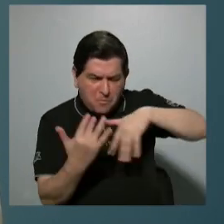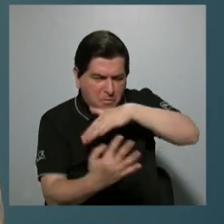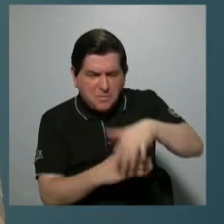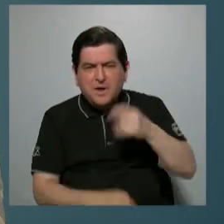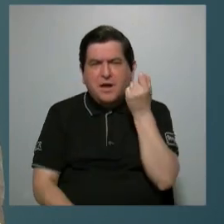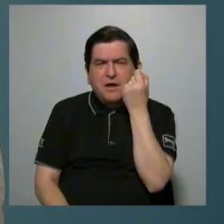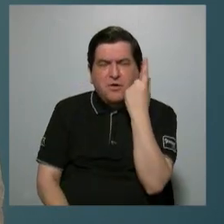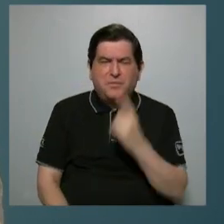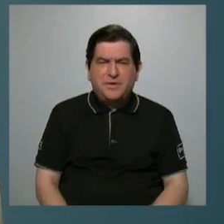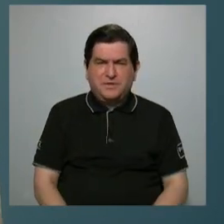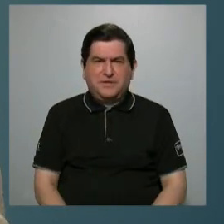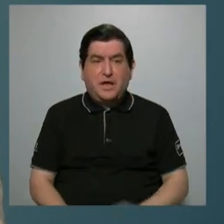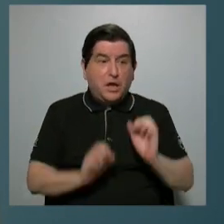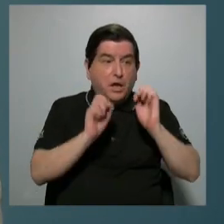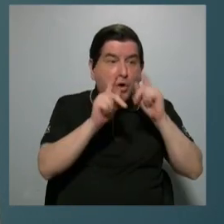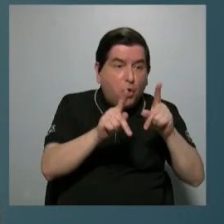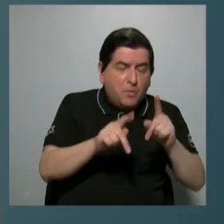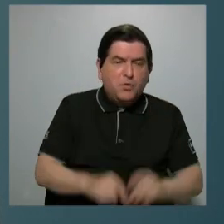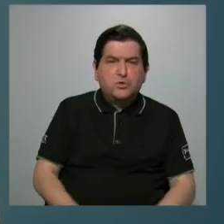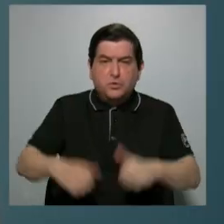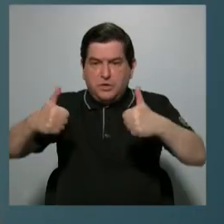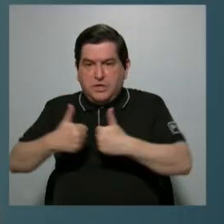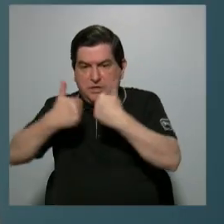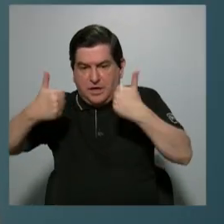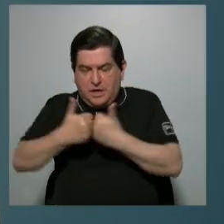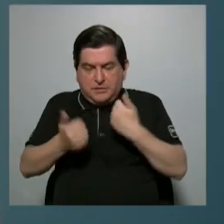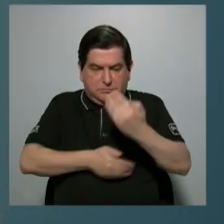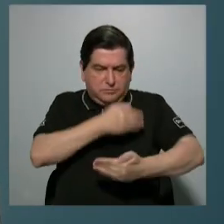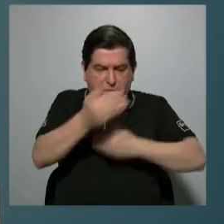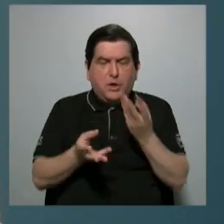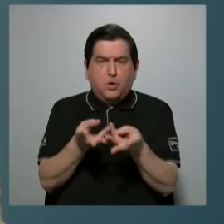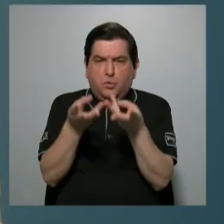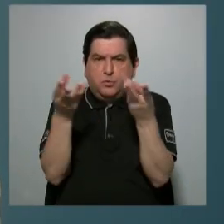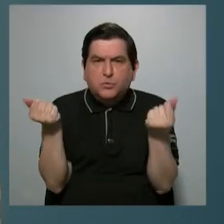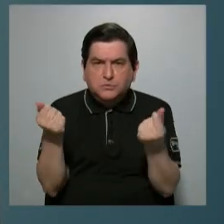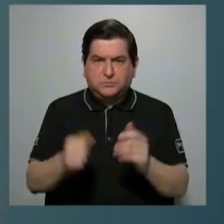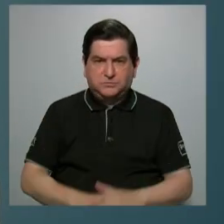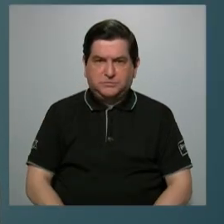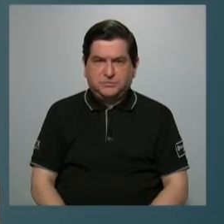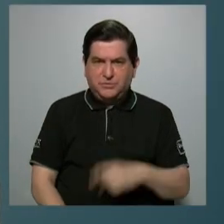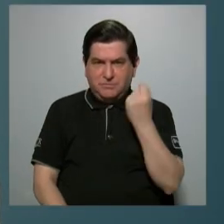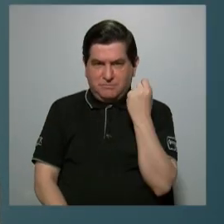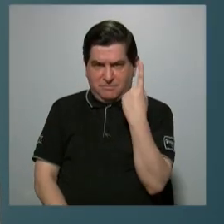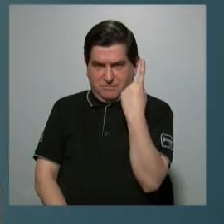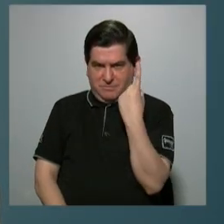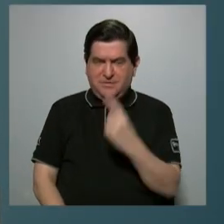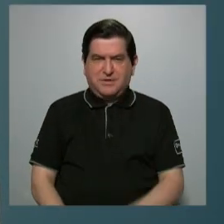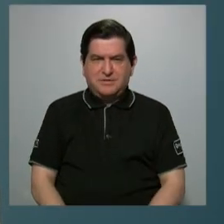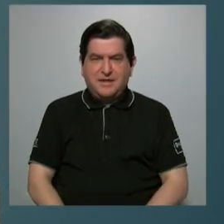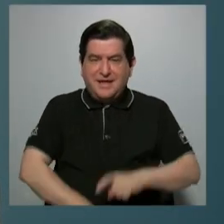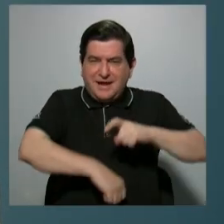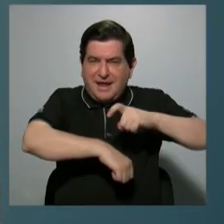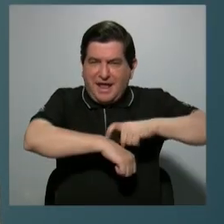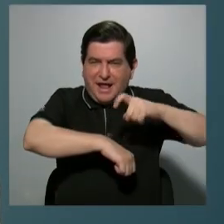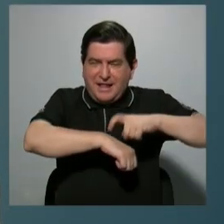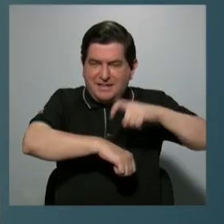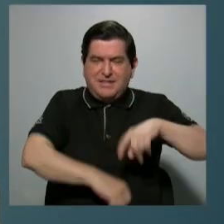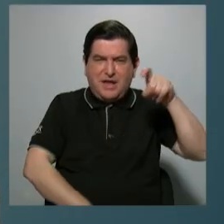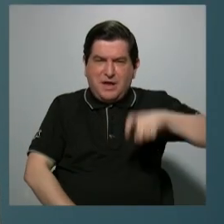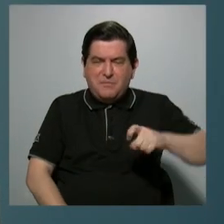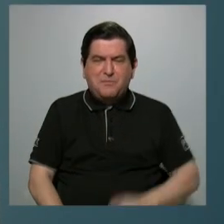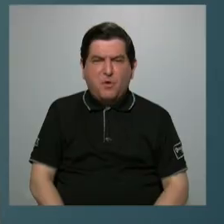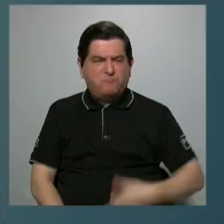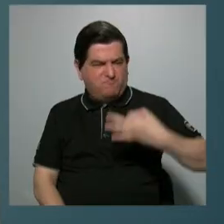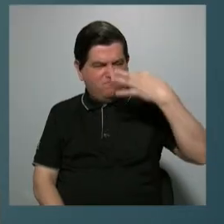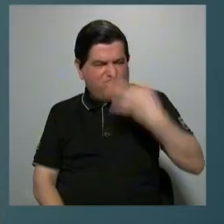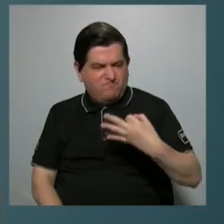las oportunidades y desafíos que estos procesos generan y entender que los tiempos requeridos para